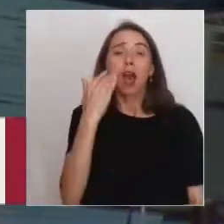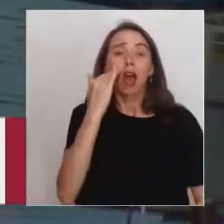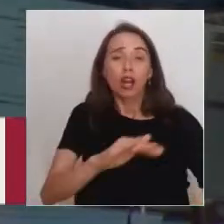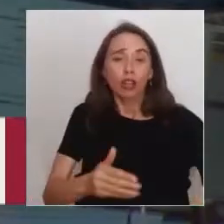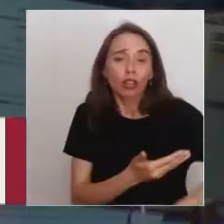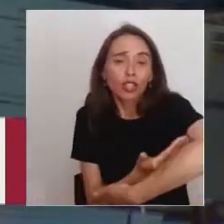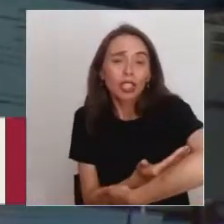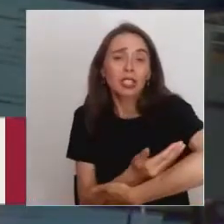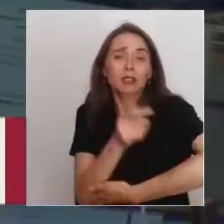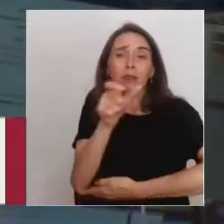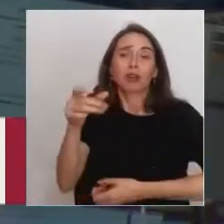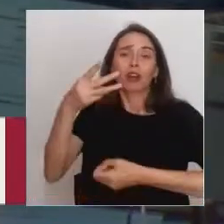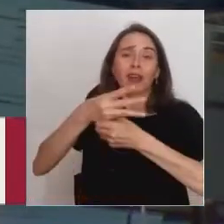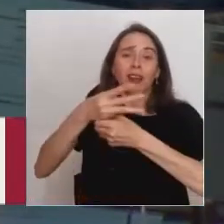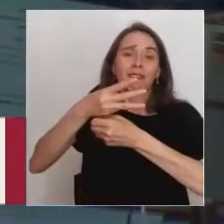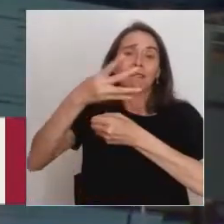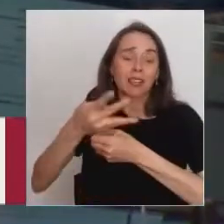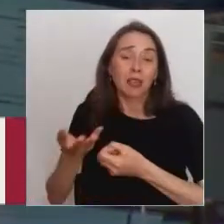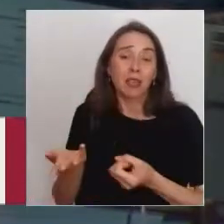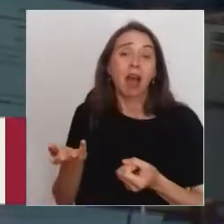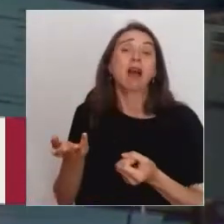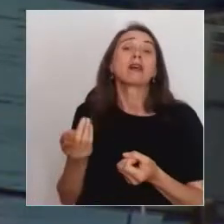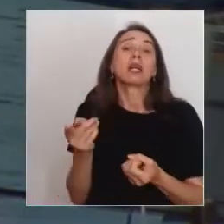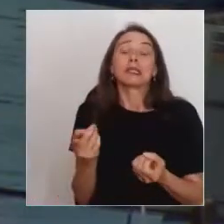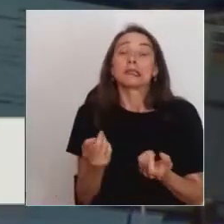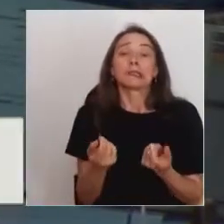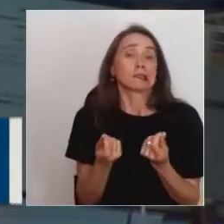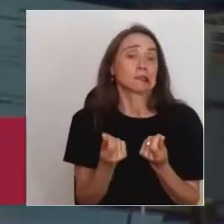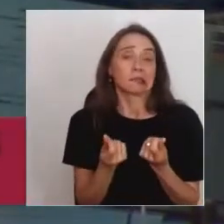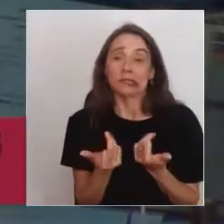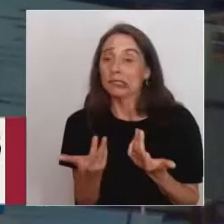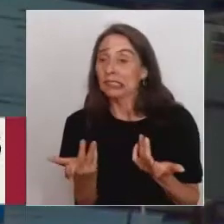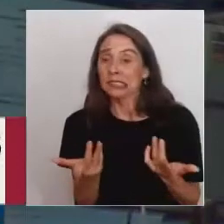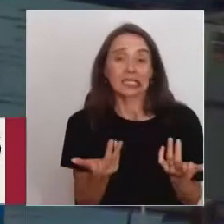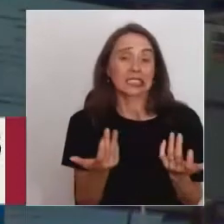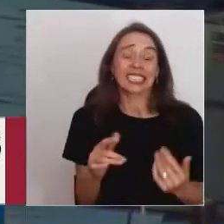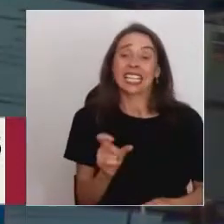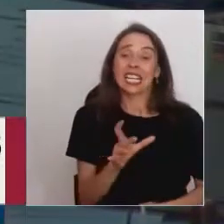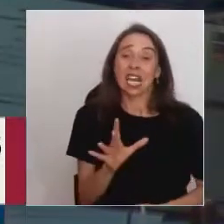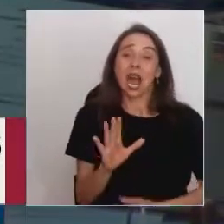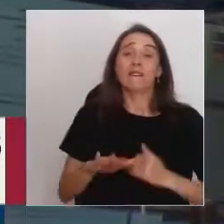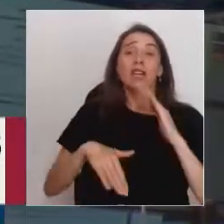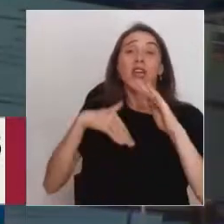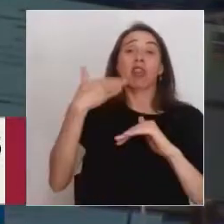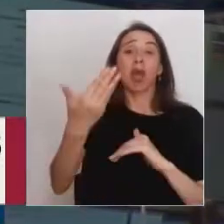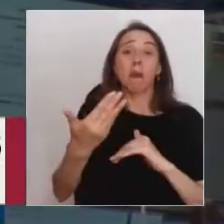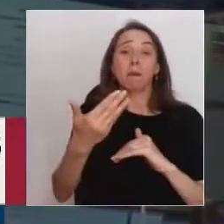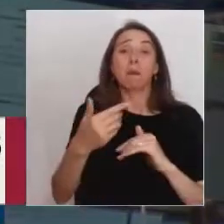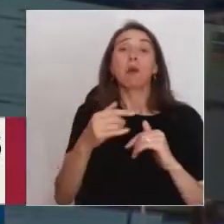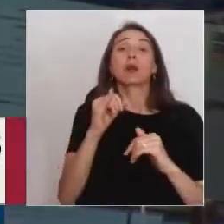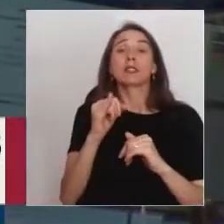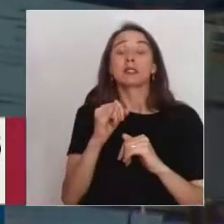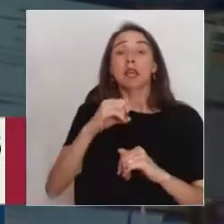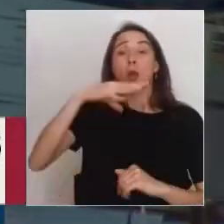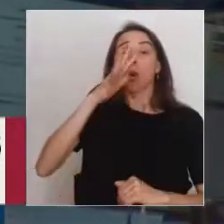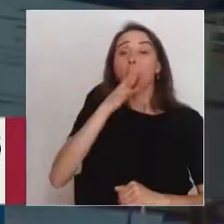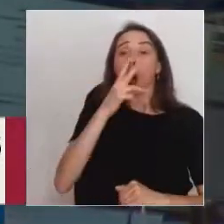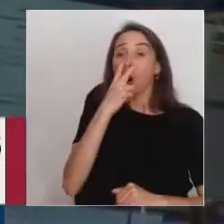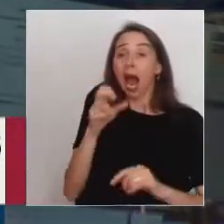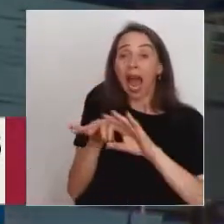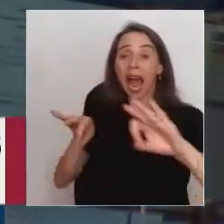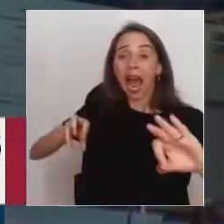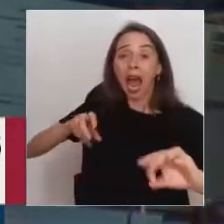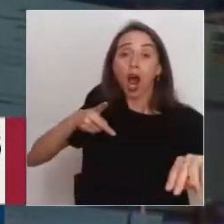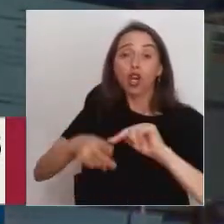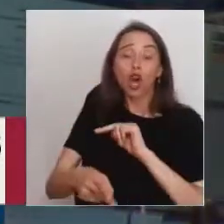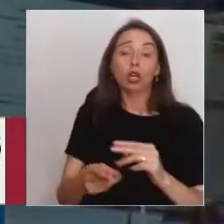que pueden estar en una situación realmente grave y triste si se les cortan este suministro por lo tanto presidente yo voy